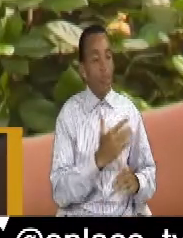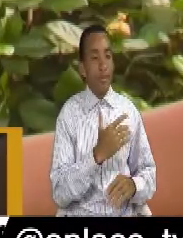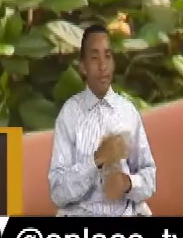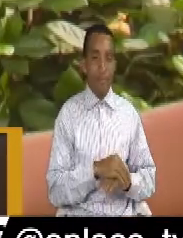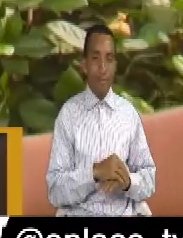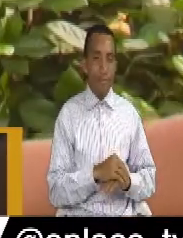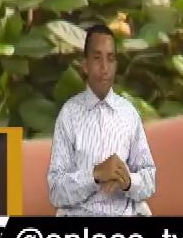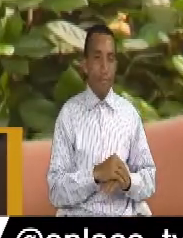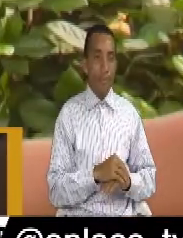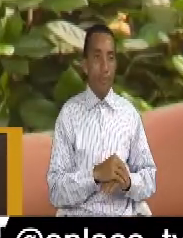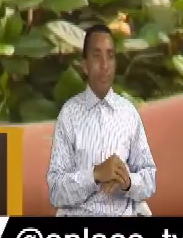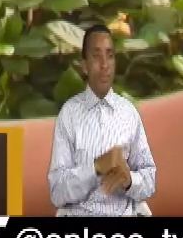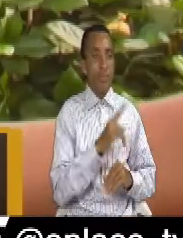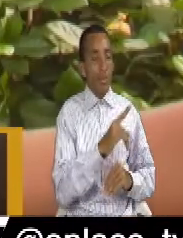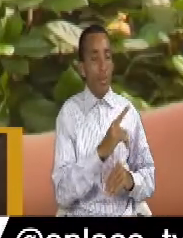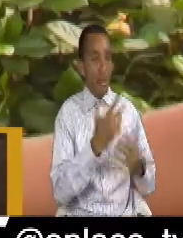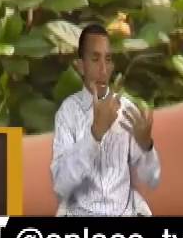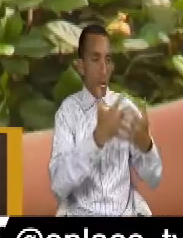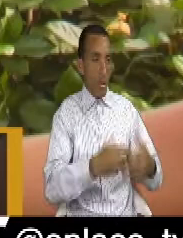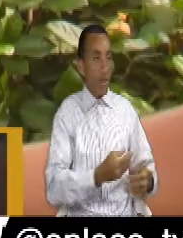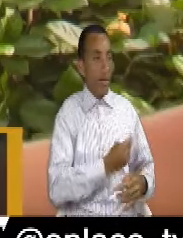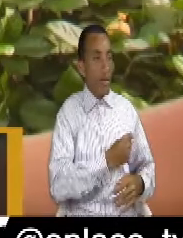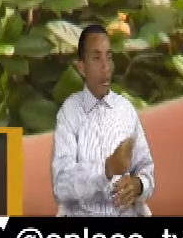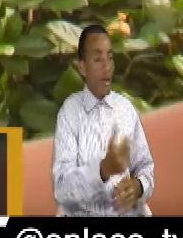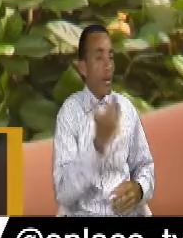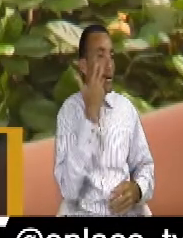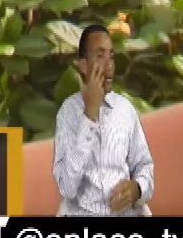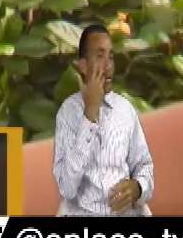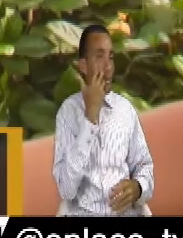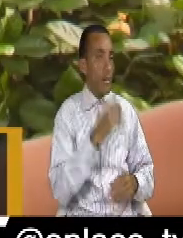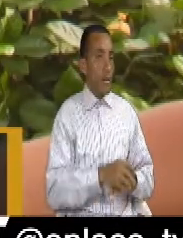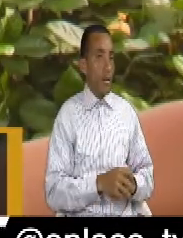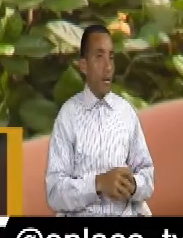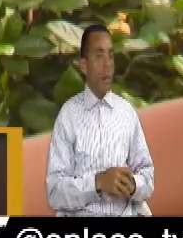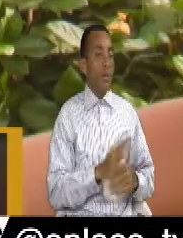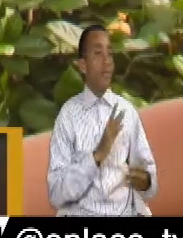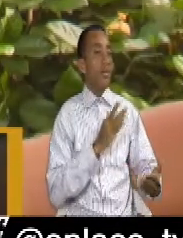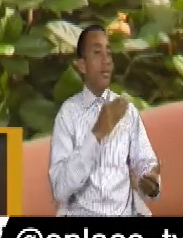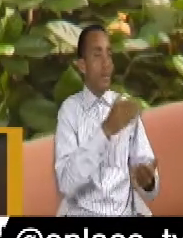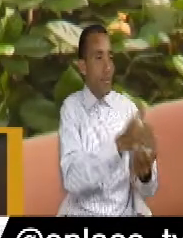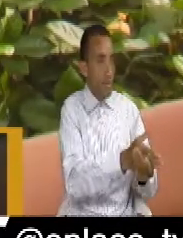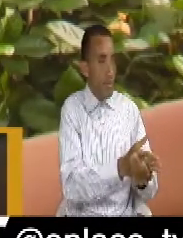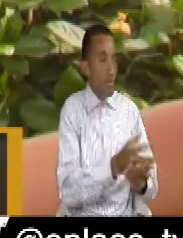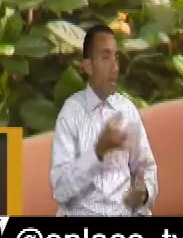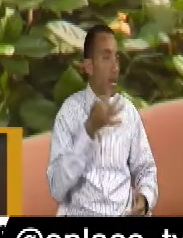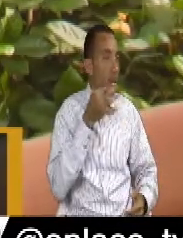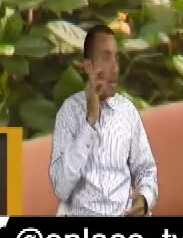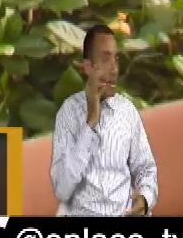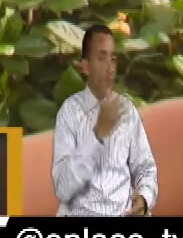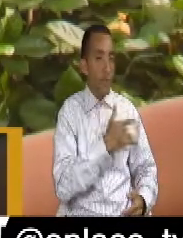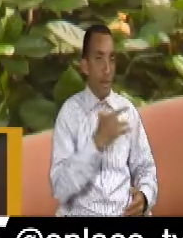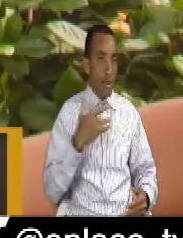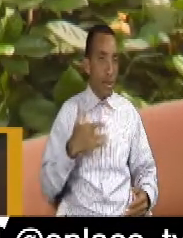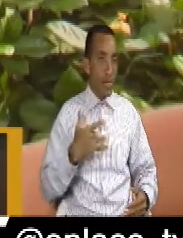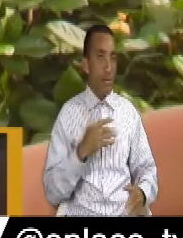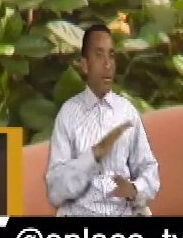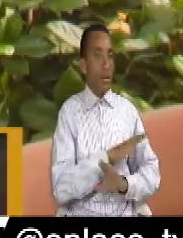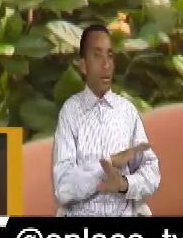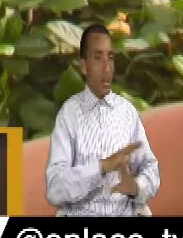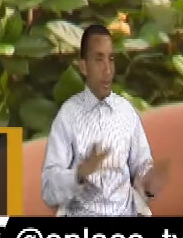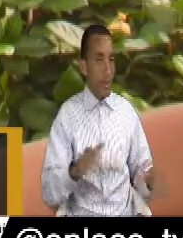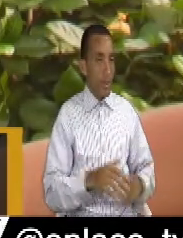allá de la empresa, siempre salí enferma. Vengo a Café Salud, me dicen que no, que estoy afiliada, que ya a mí no me